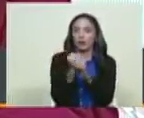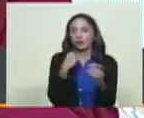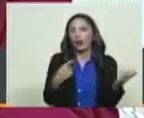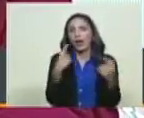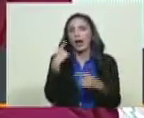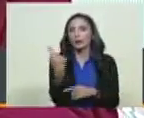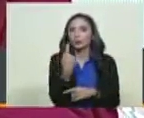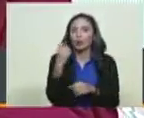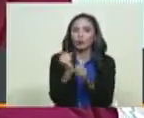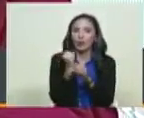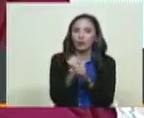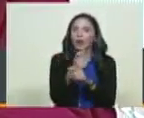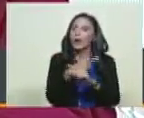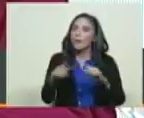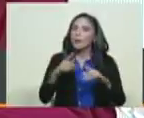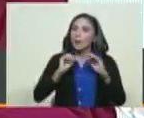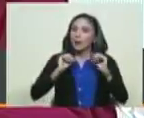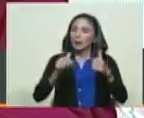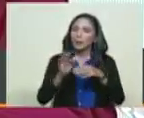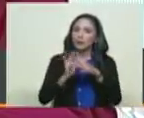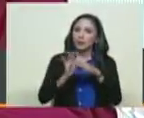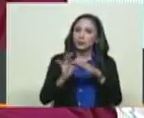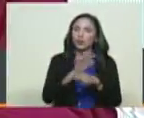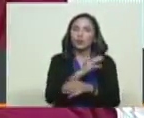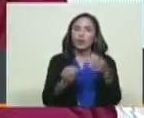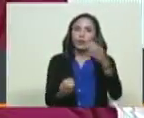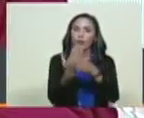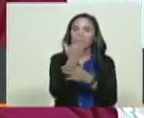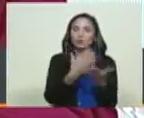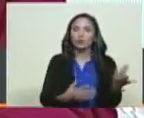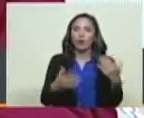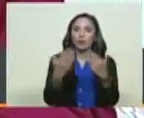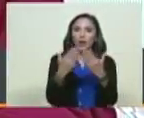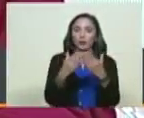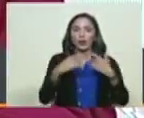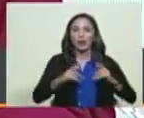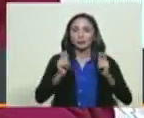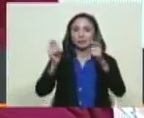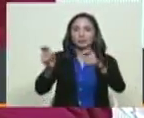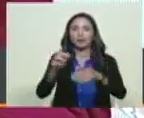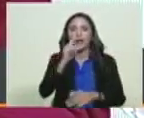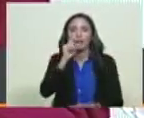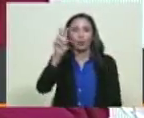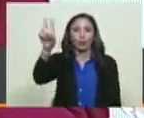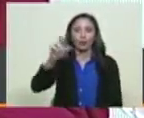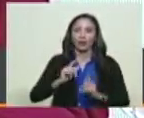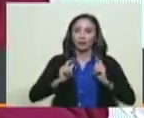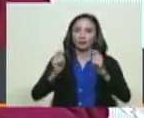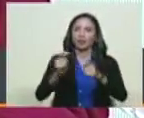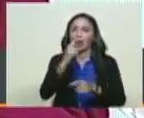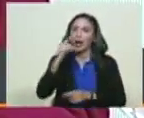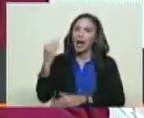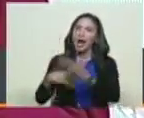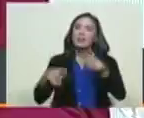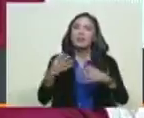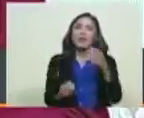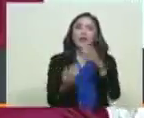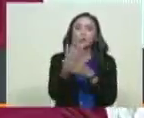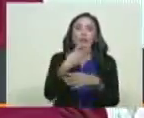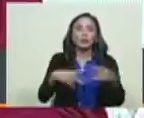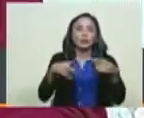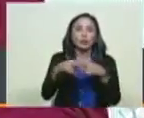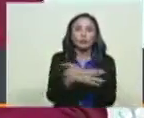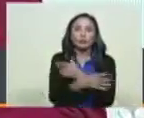pero para que arranque y se ha fundado esa escuela te encargo a ti storm así como fundas te junto a una generación